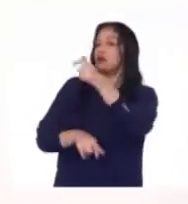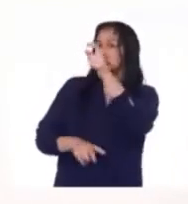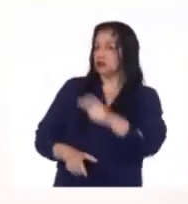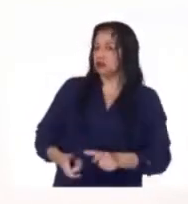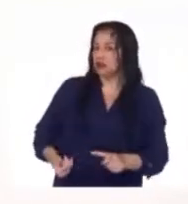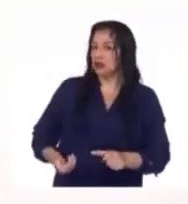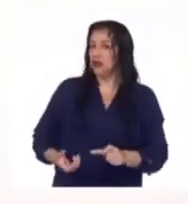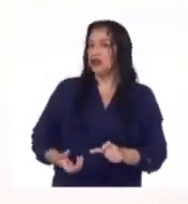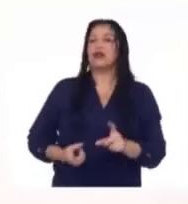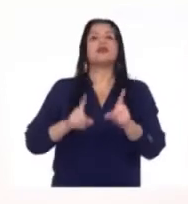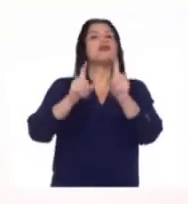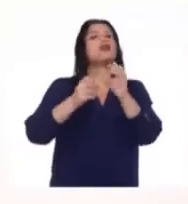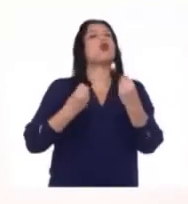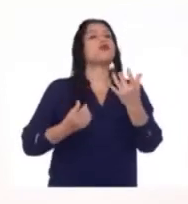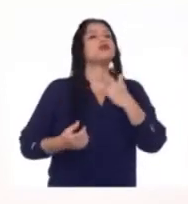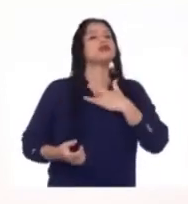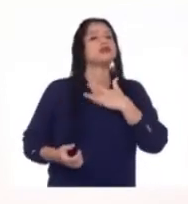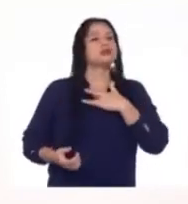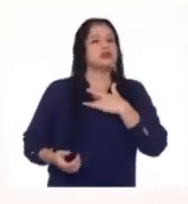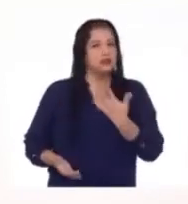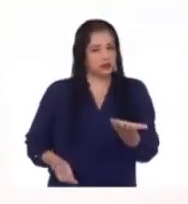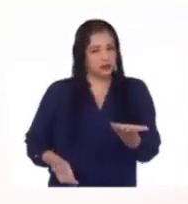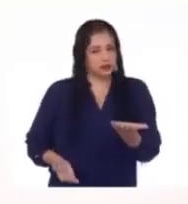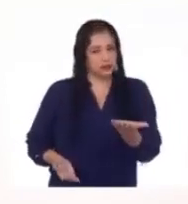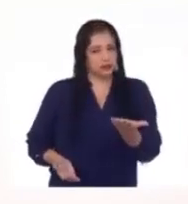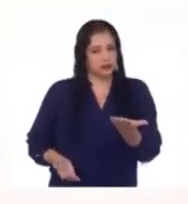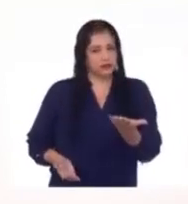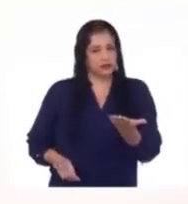¿Y cómo se han sentido?